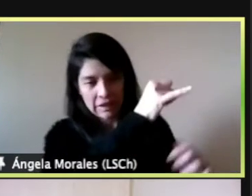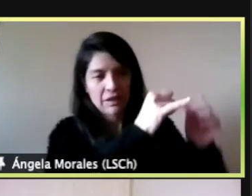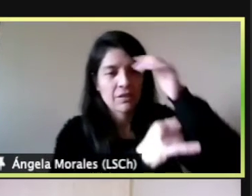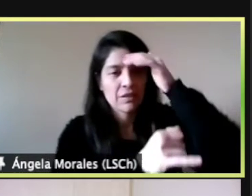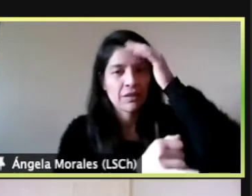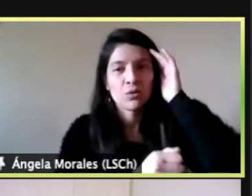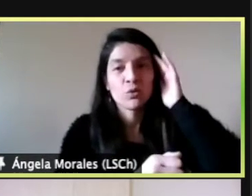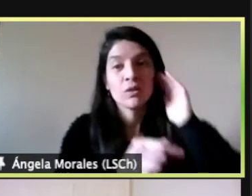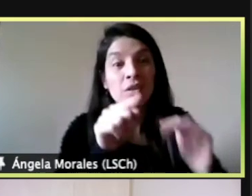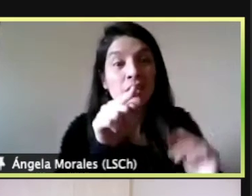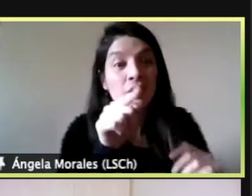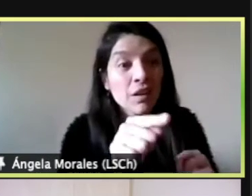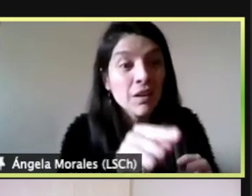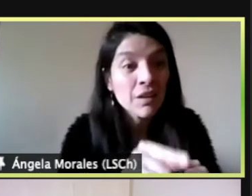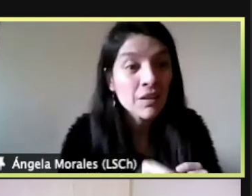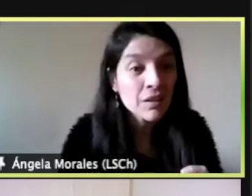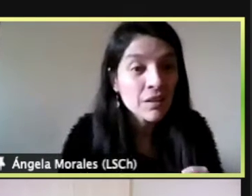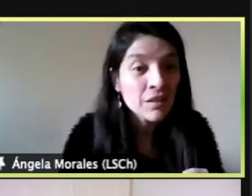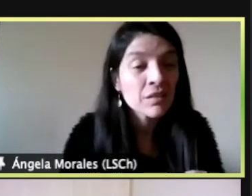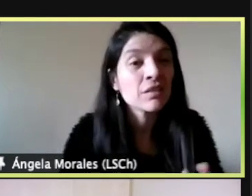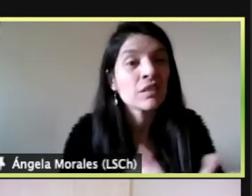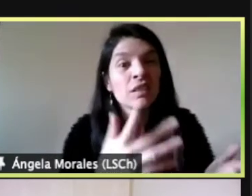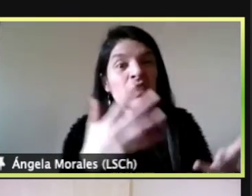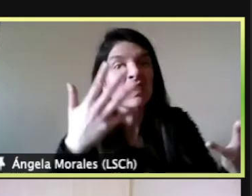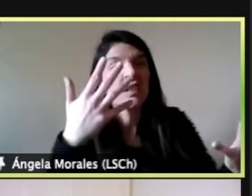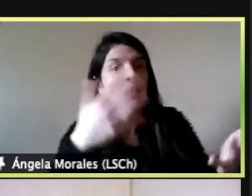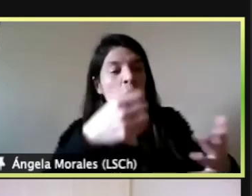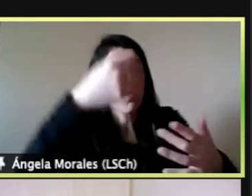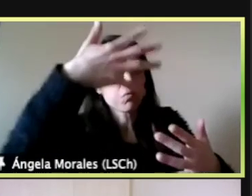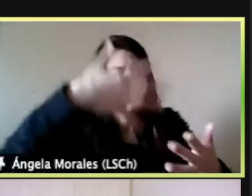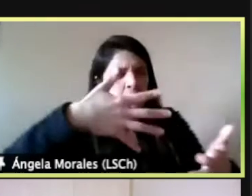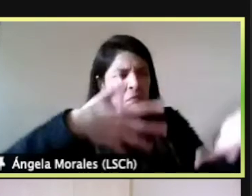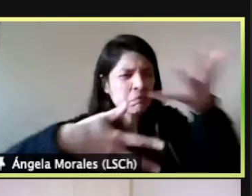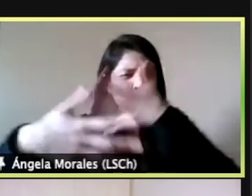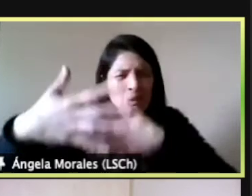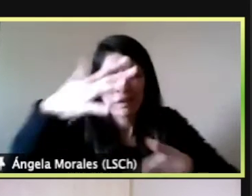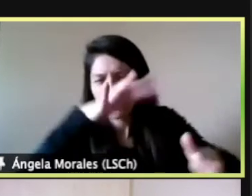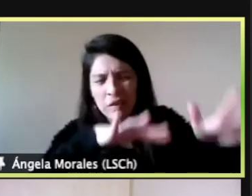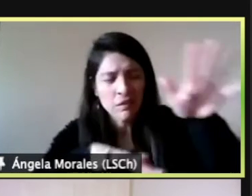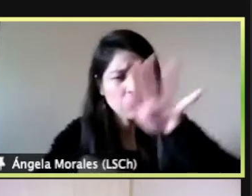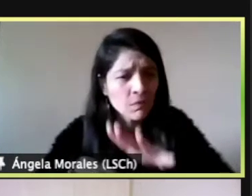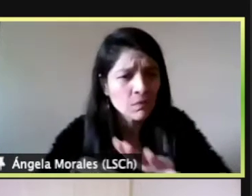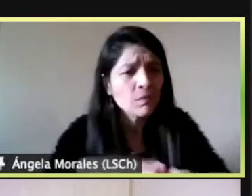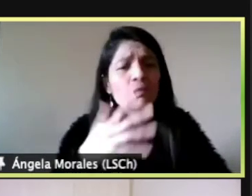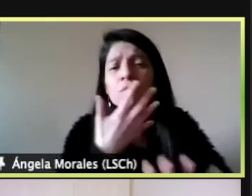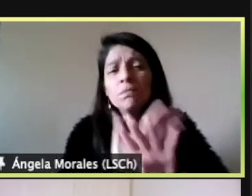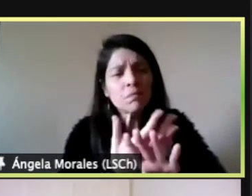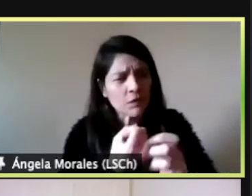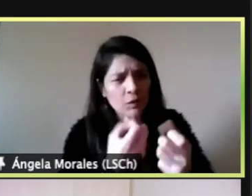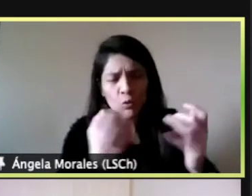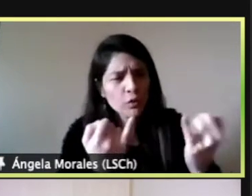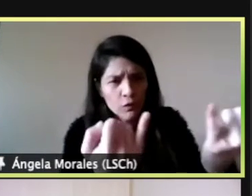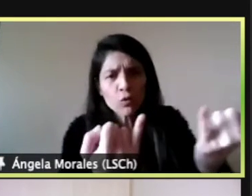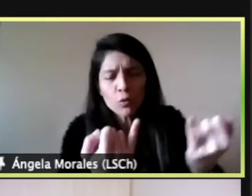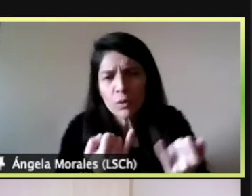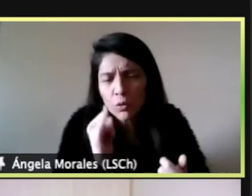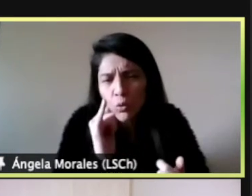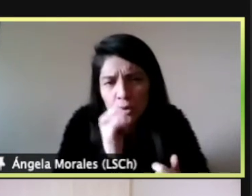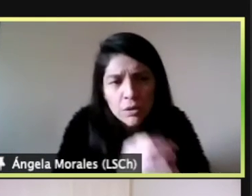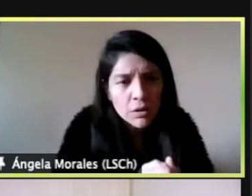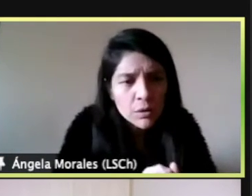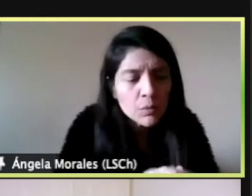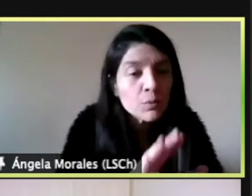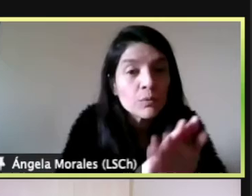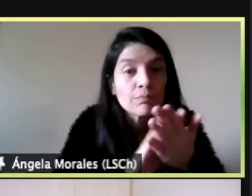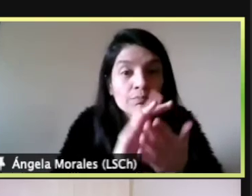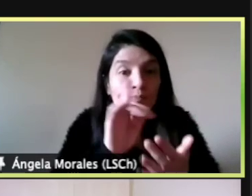que tenemos acá? Fíjense que la información, tenemos mucha información. De hecho, si yo voy hasta la última celda, voy a